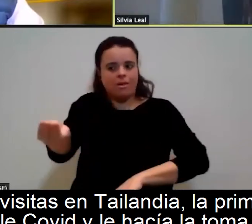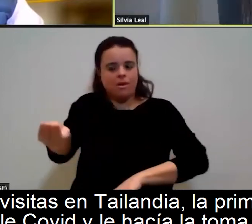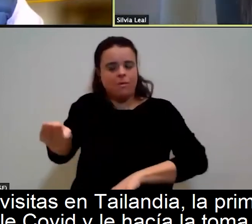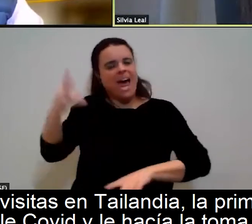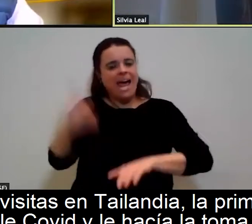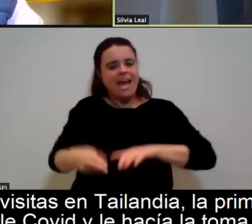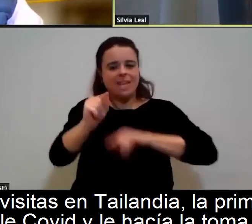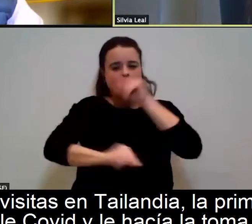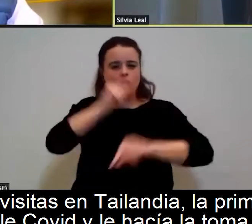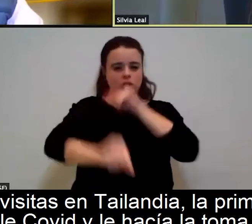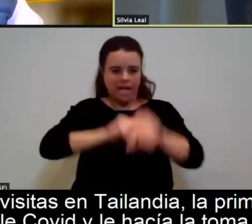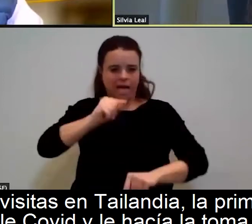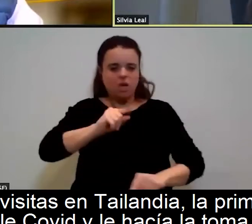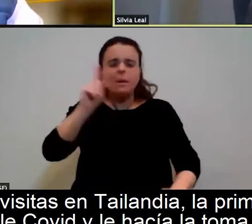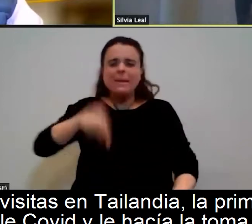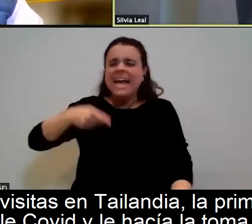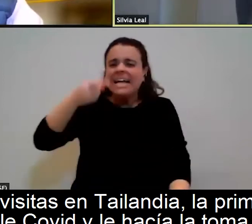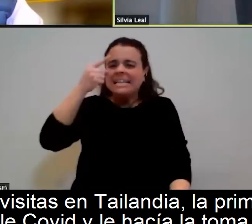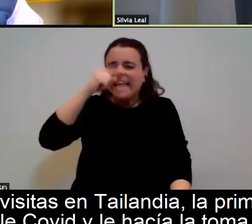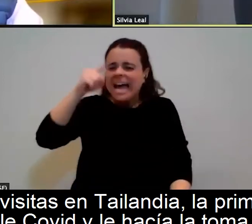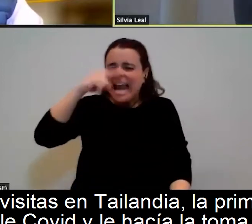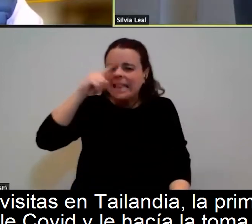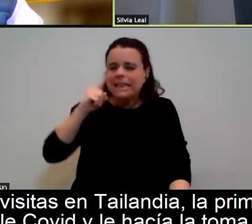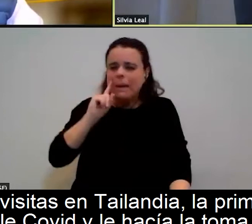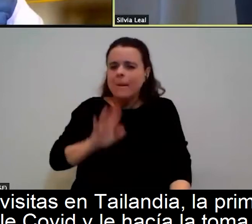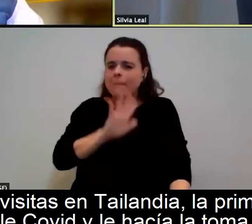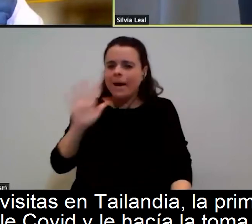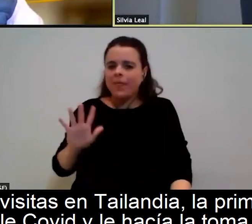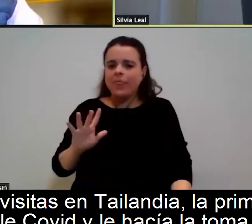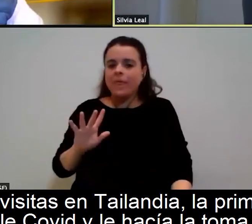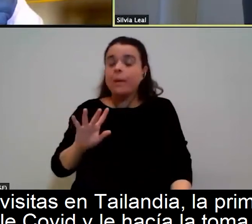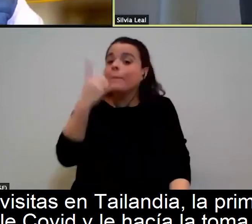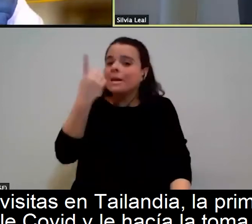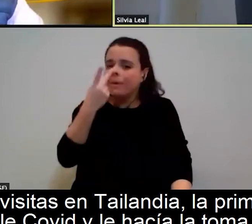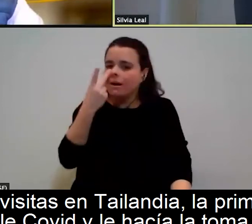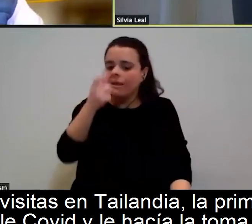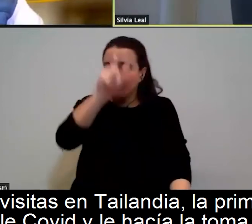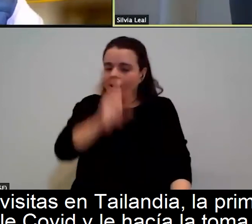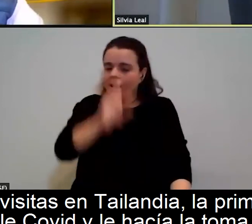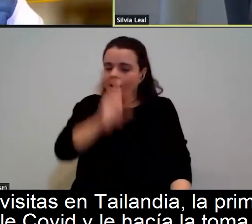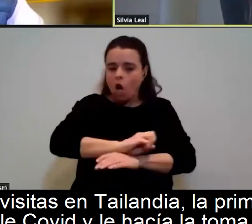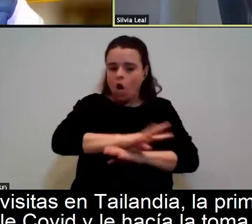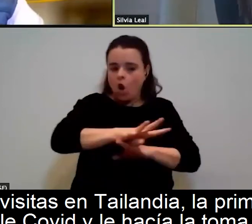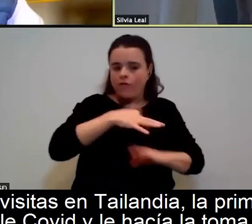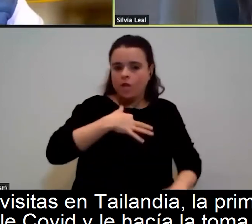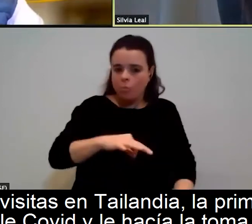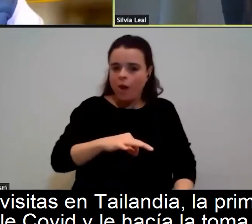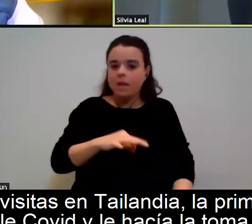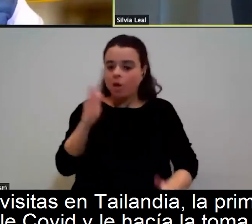recuerdo mal, en Tailandia, era uno de estos sitios, la primera visita de una persona con posible COVID y, bueno, pues le hacía la toma